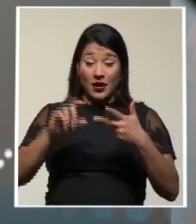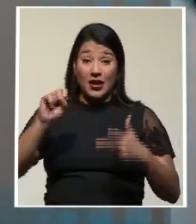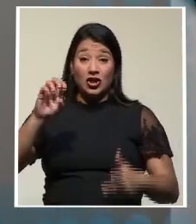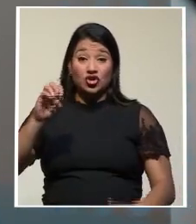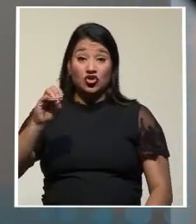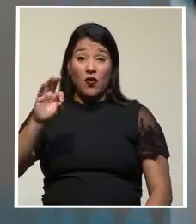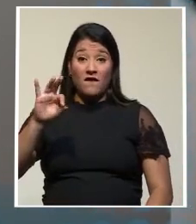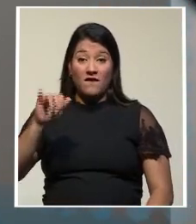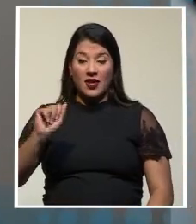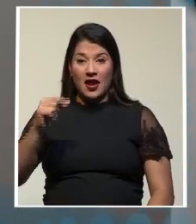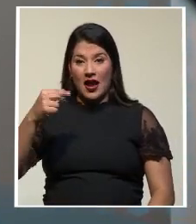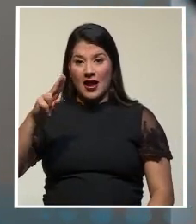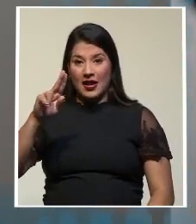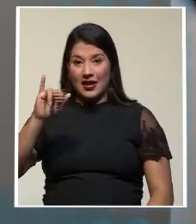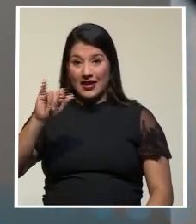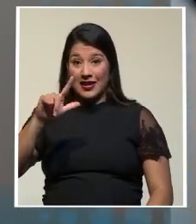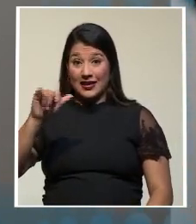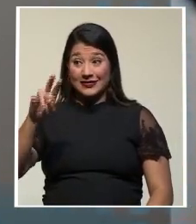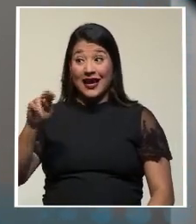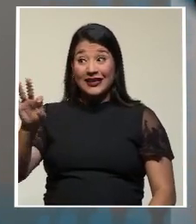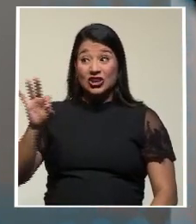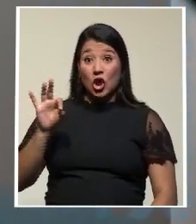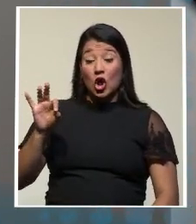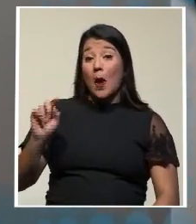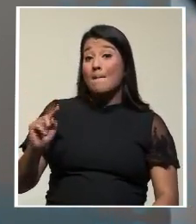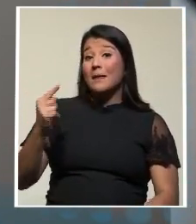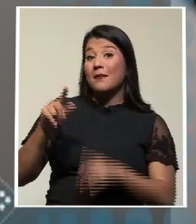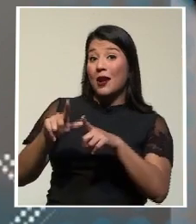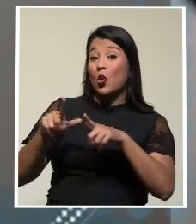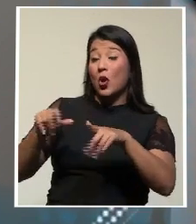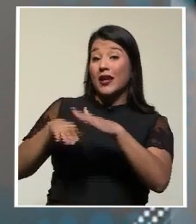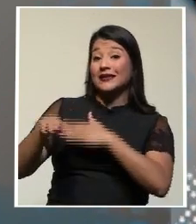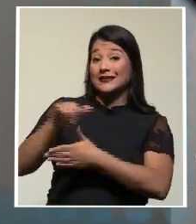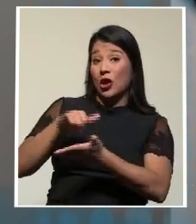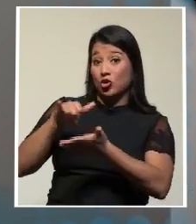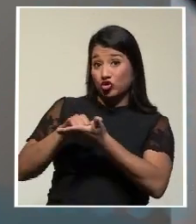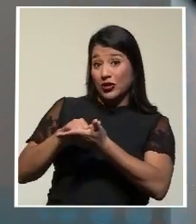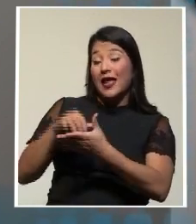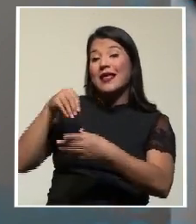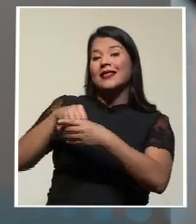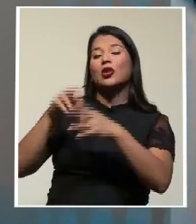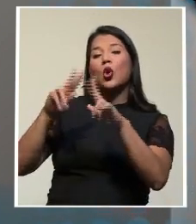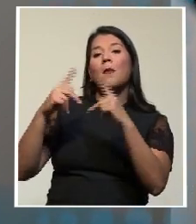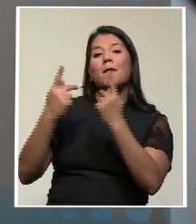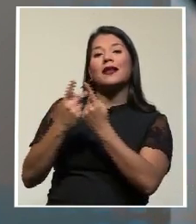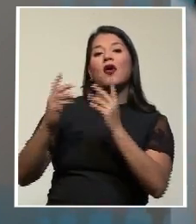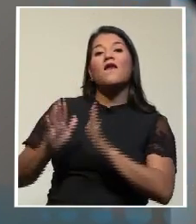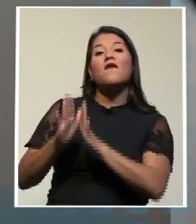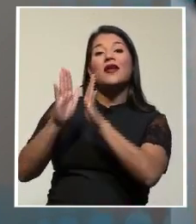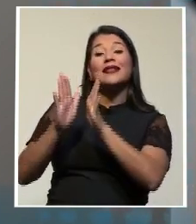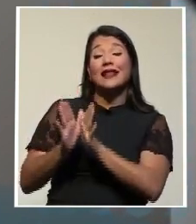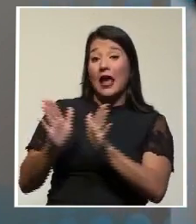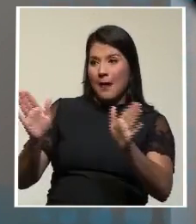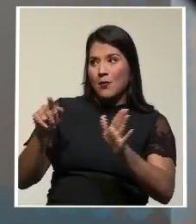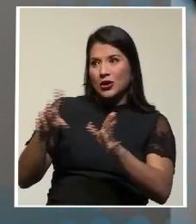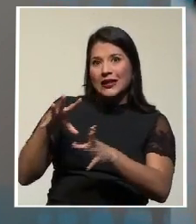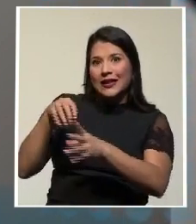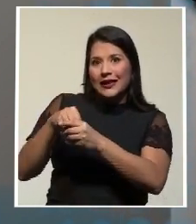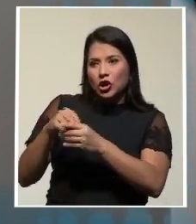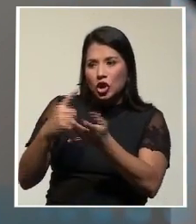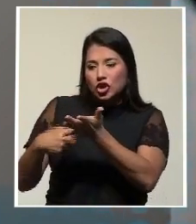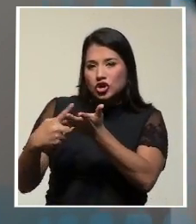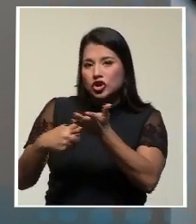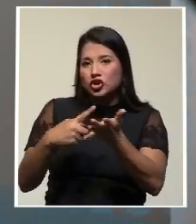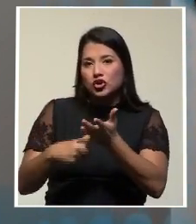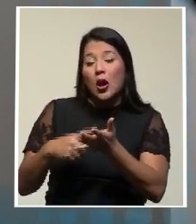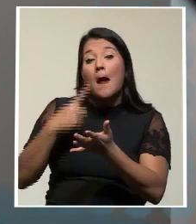San José, del partido Frente Amplio. La joven fue una de las férreas oponentes al Plan de Fortalecimiento de las Finanzas Públicas, conocido como